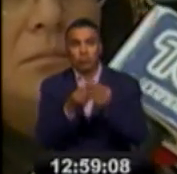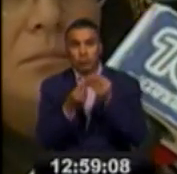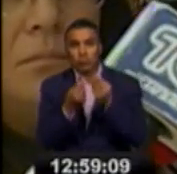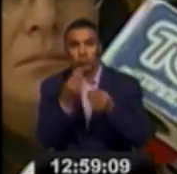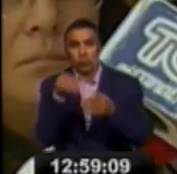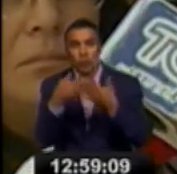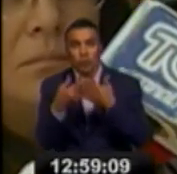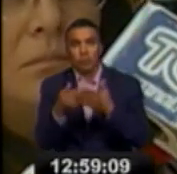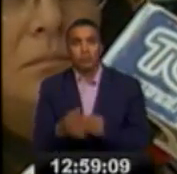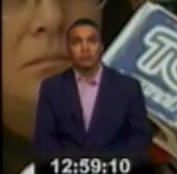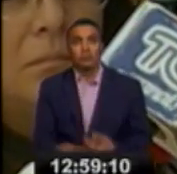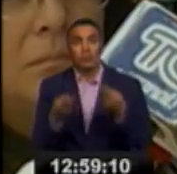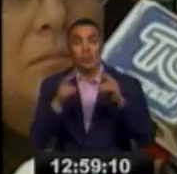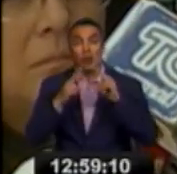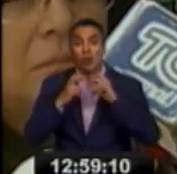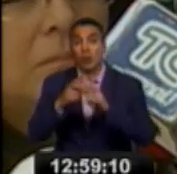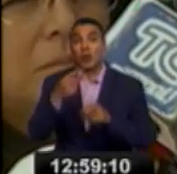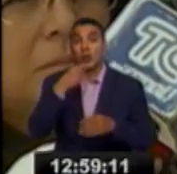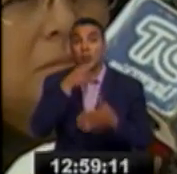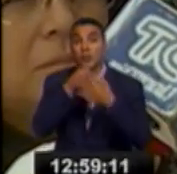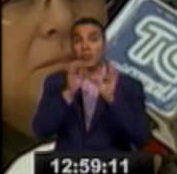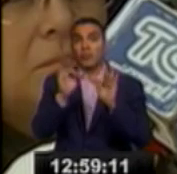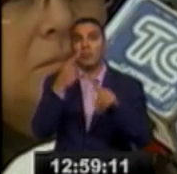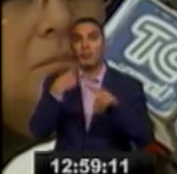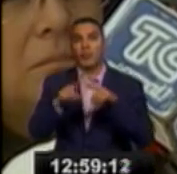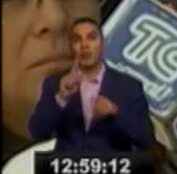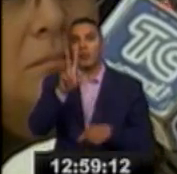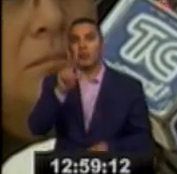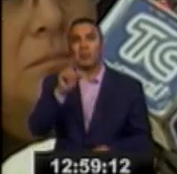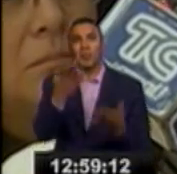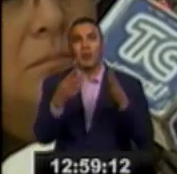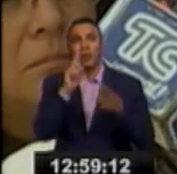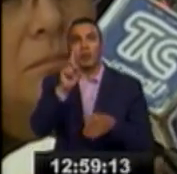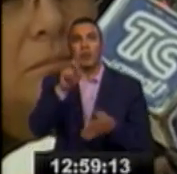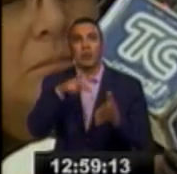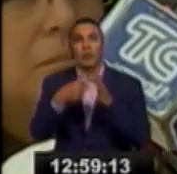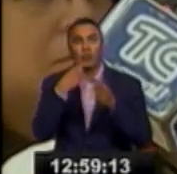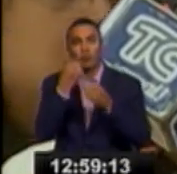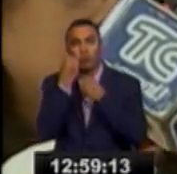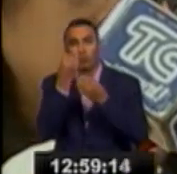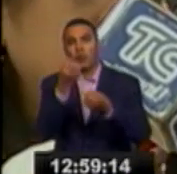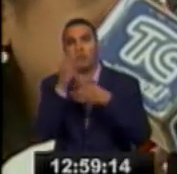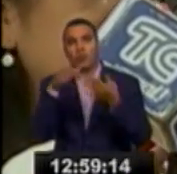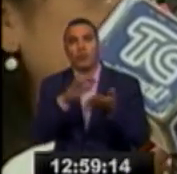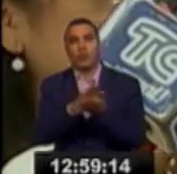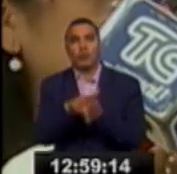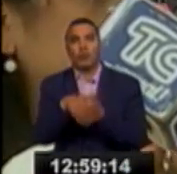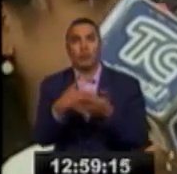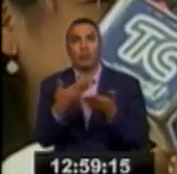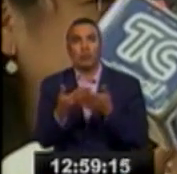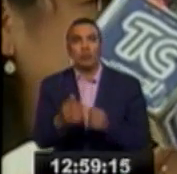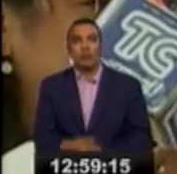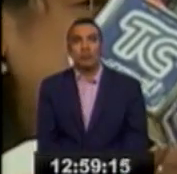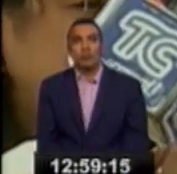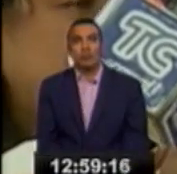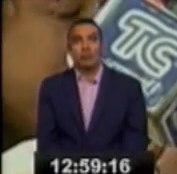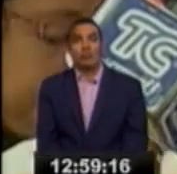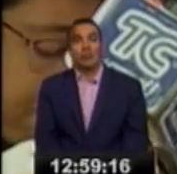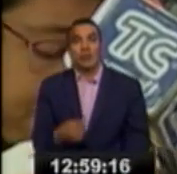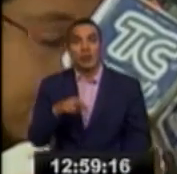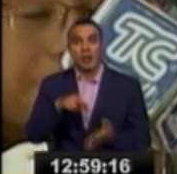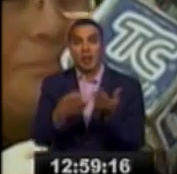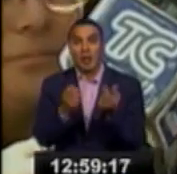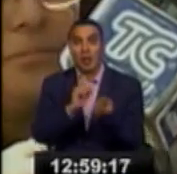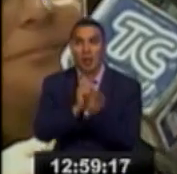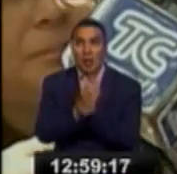que supuestamente es investigación periodística, pero que, repito, más parece simplemente un colectivo de informes de inteligencia, se quiera manchar, y